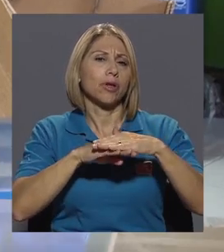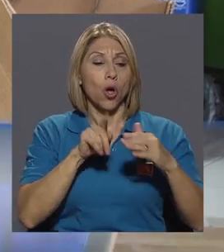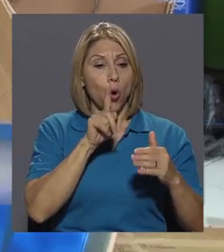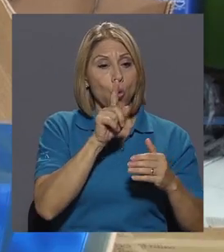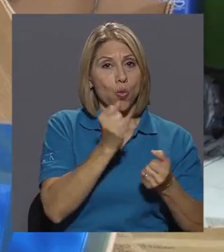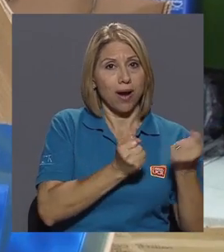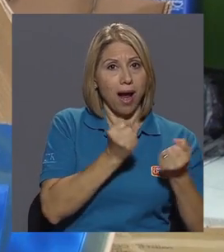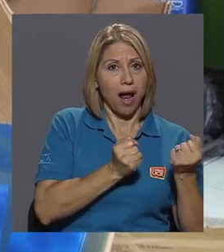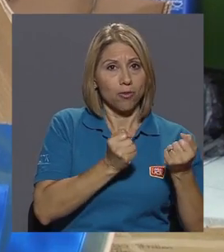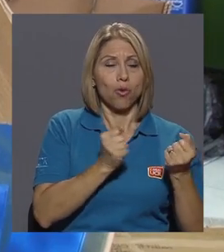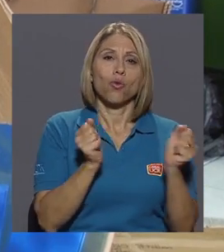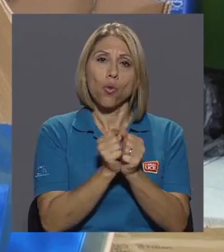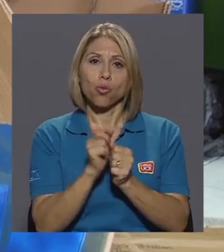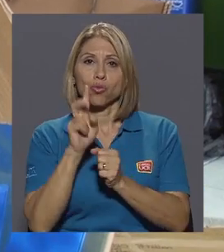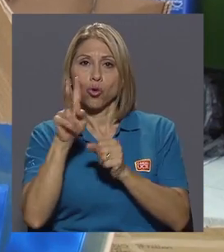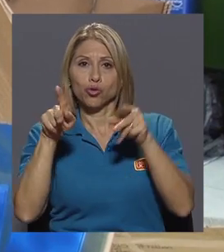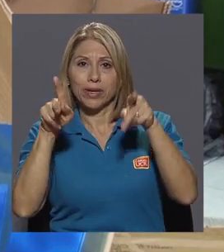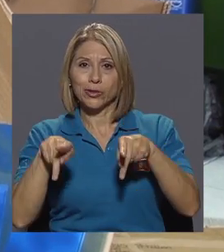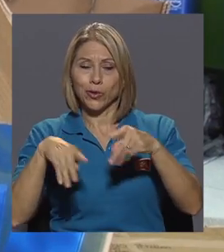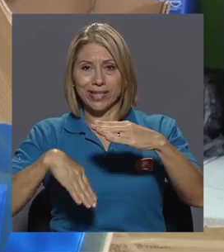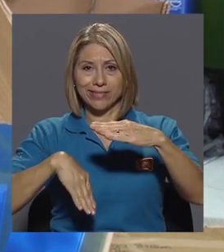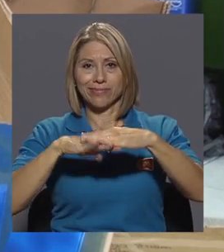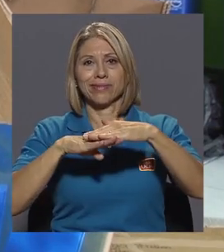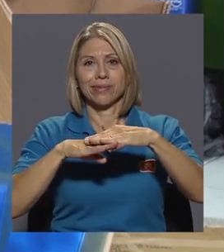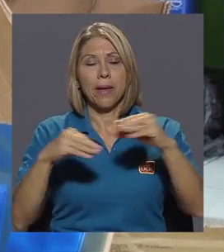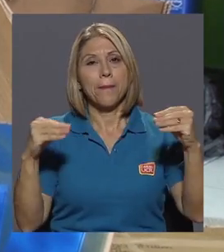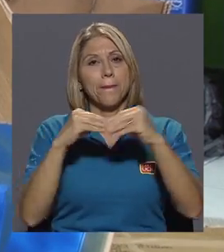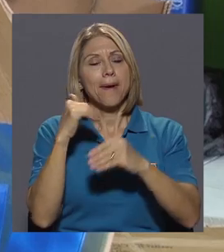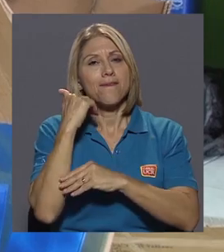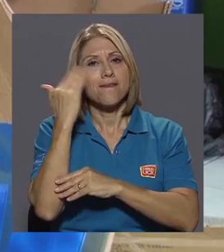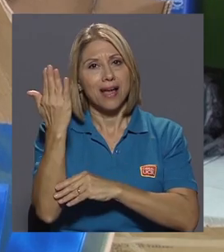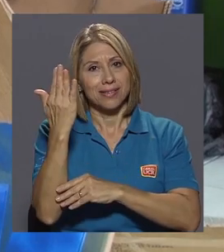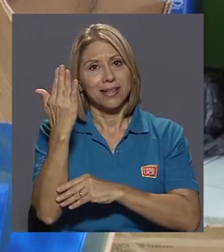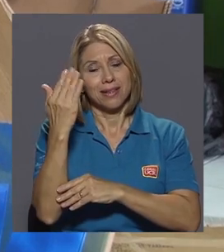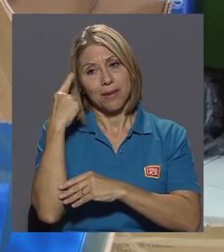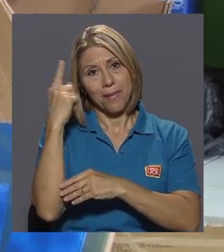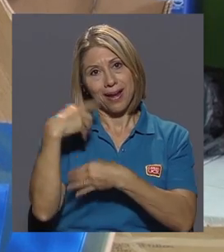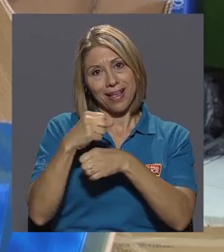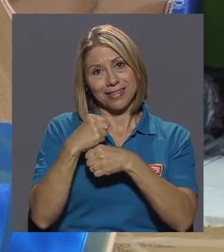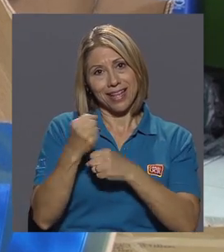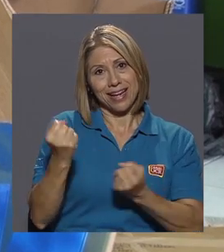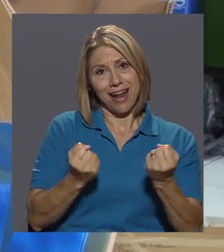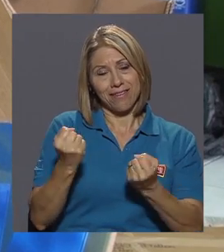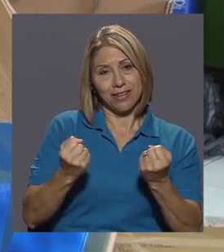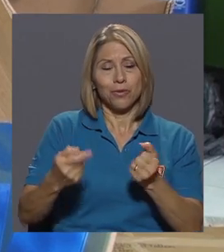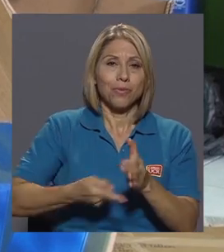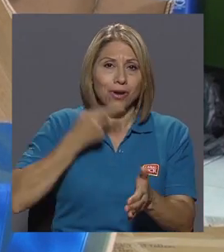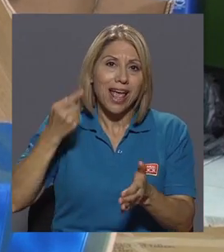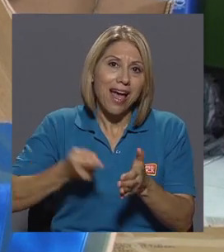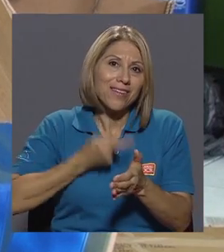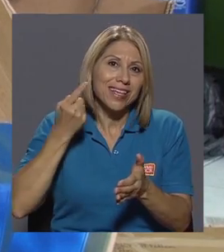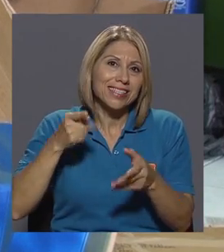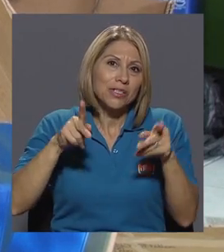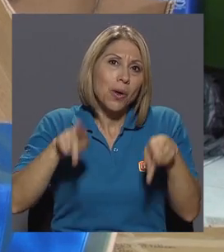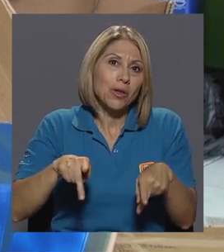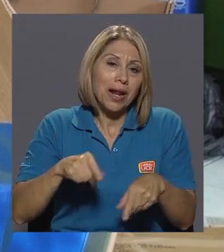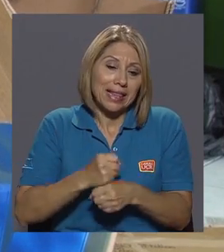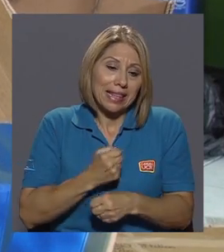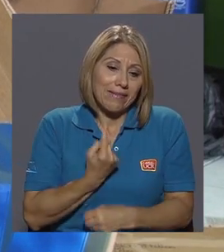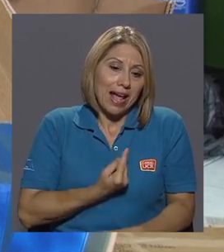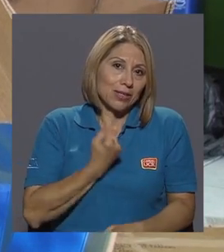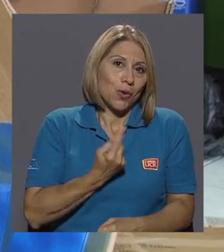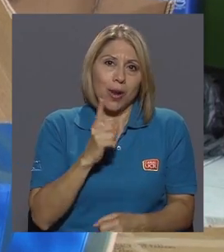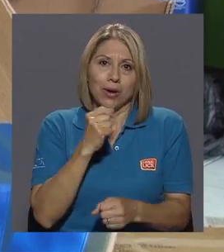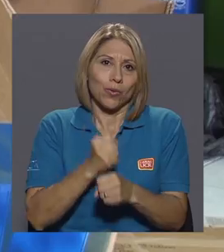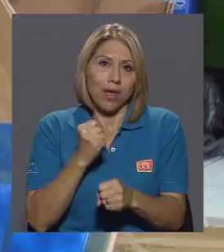sean dos ocupantes entonces para que fuera más fácil a la hora de realizar el carrito porque pues a veces cuando la gente trabaja sola no